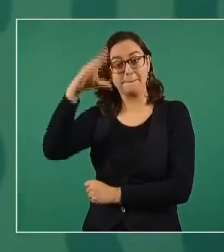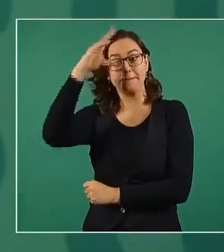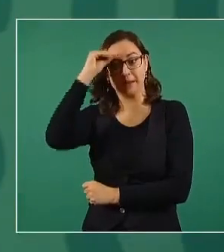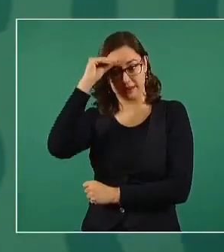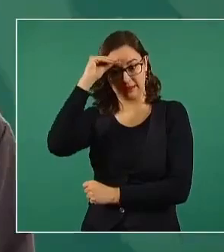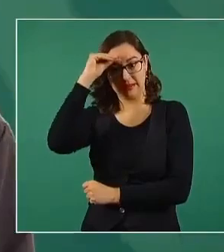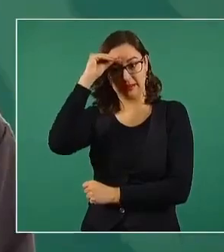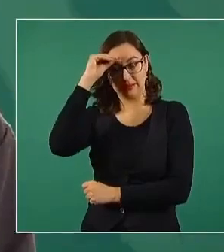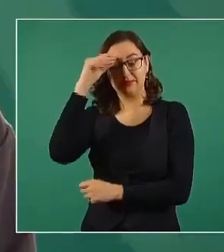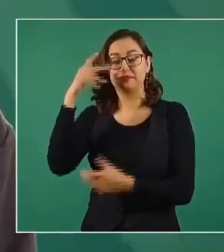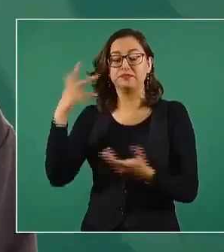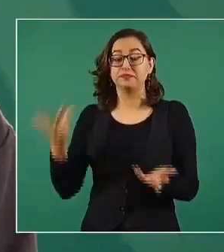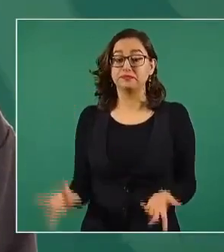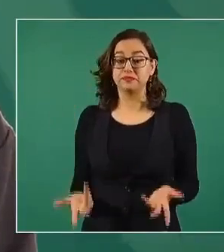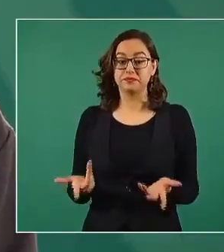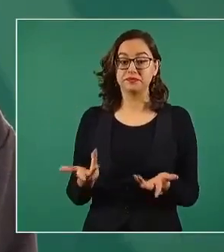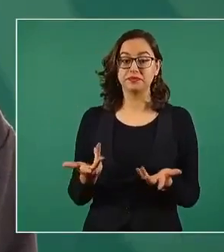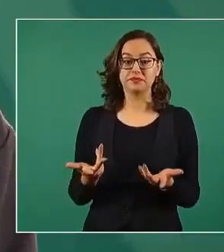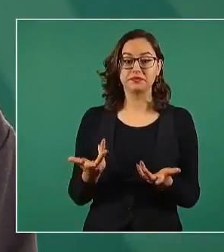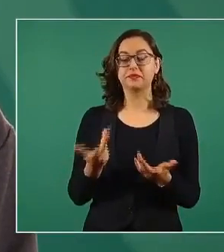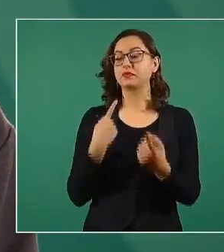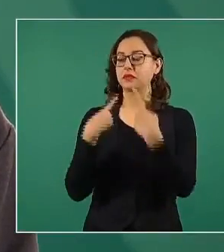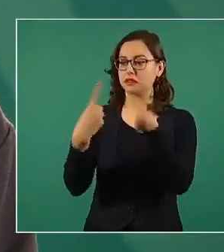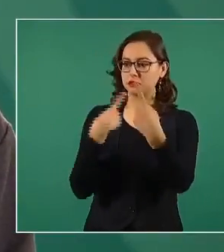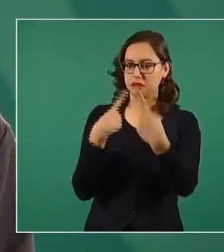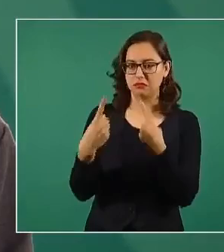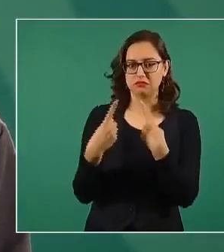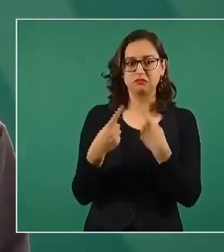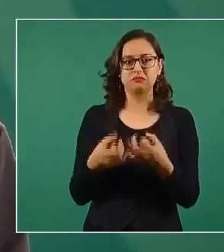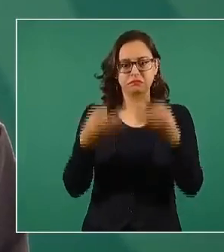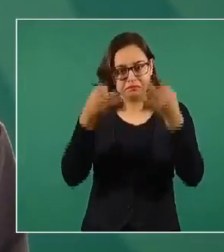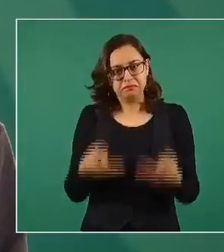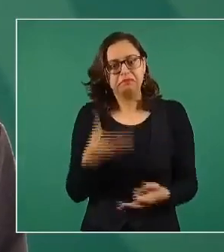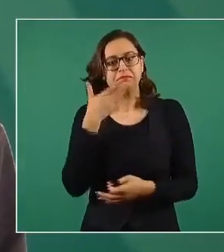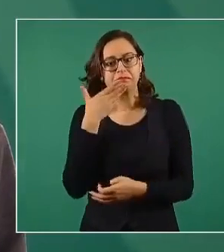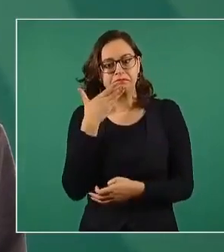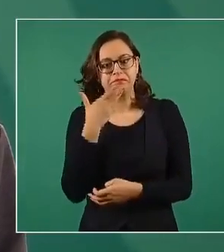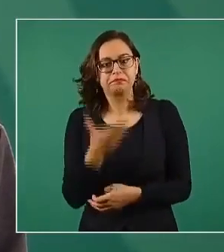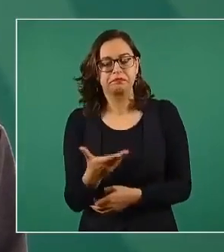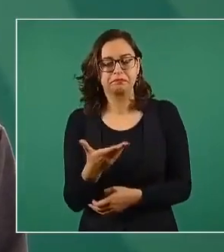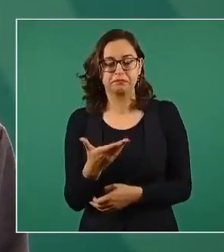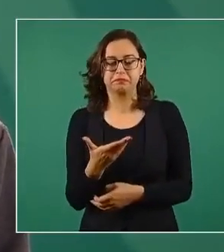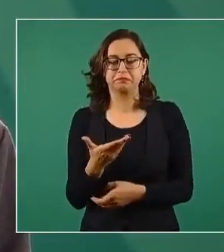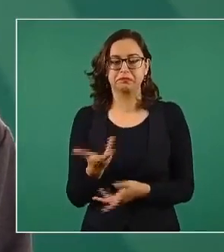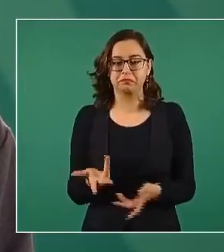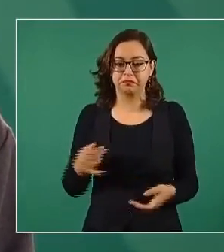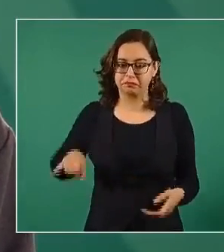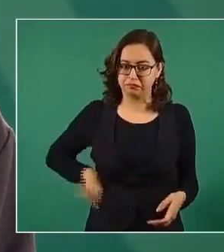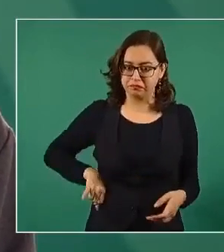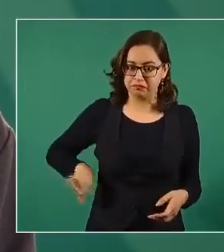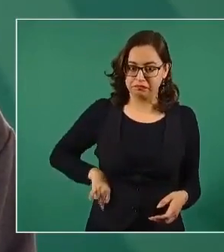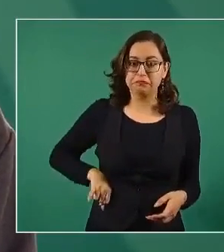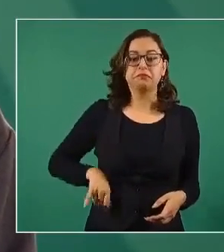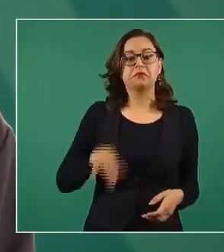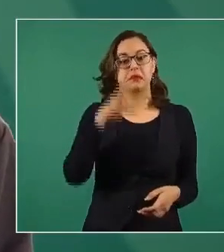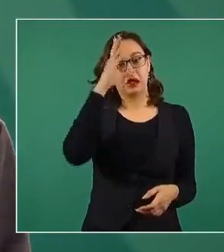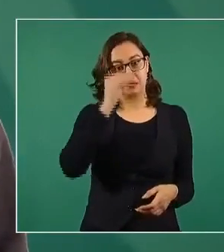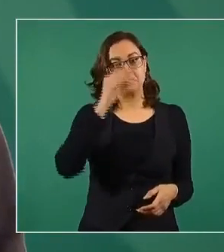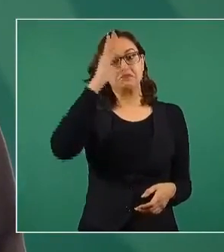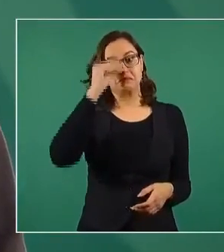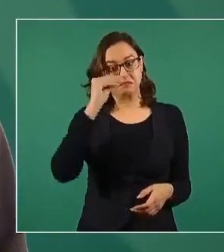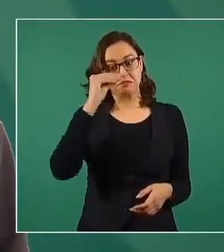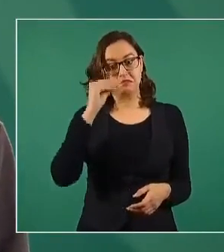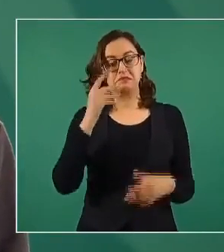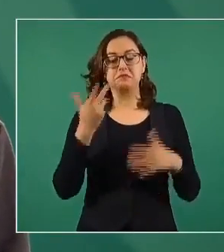saberlo, porque si no, el diálogo se corta. Y lo mismo el que se interesa en aprender, si